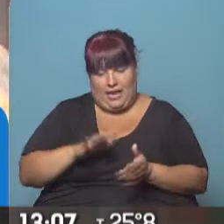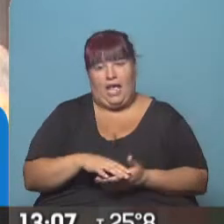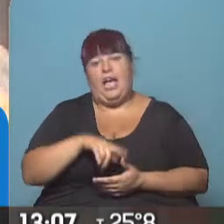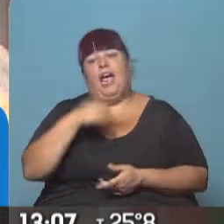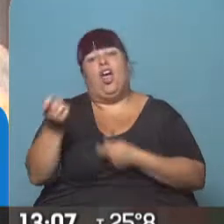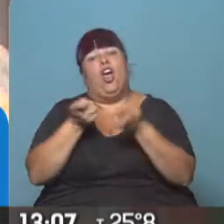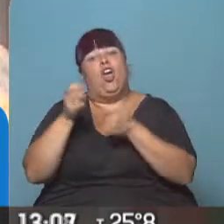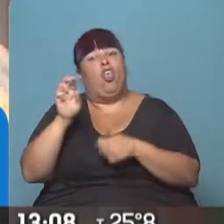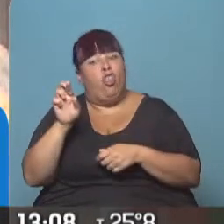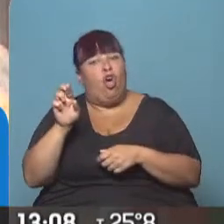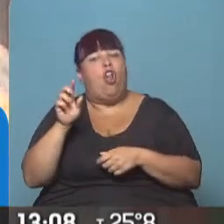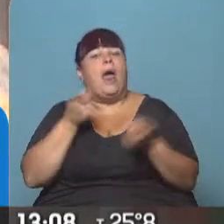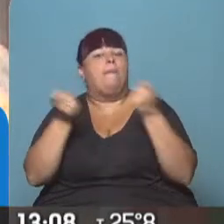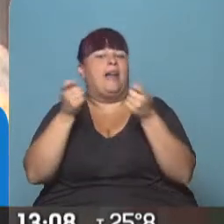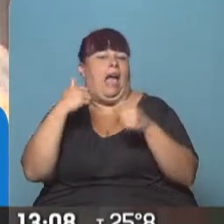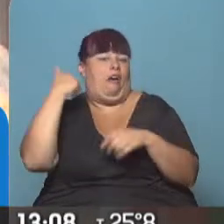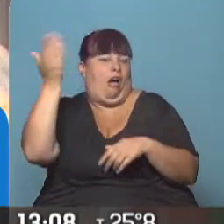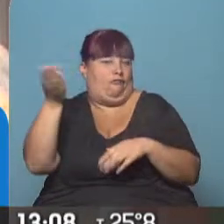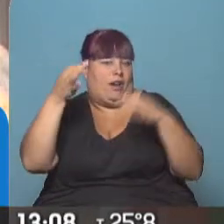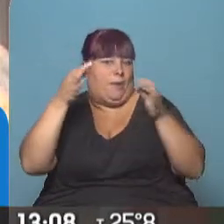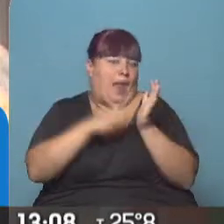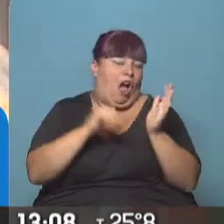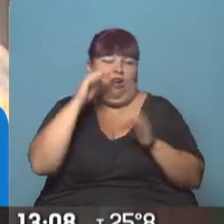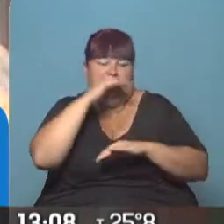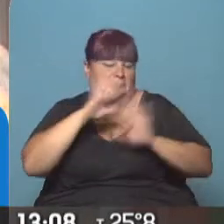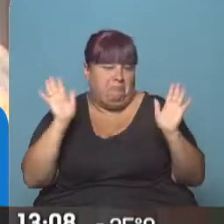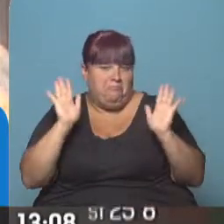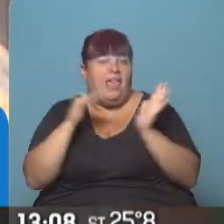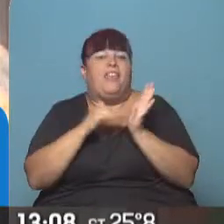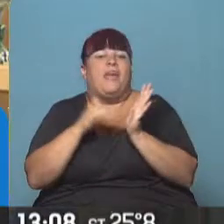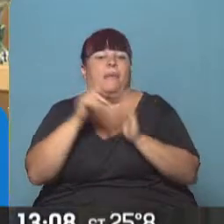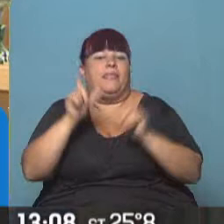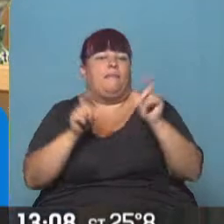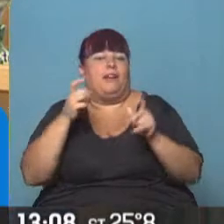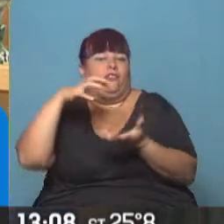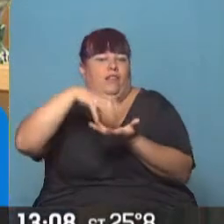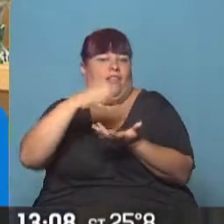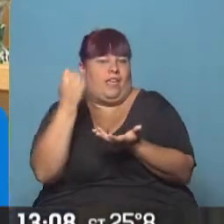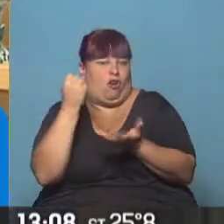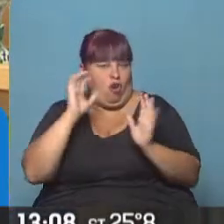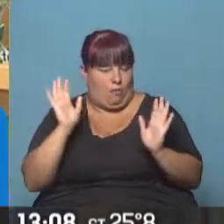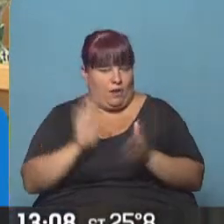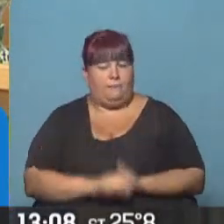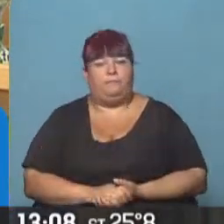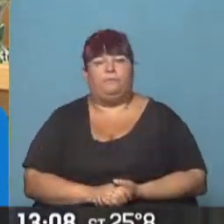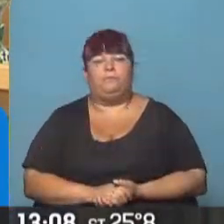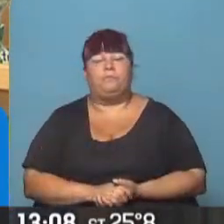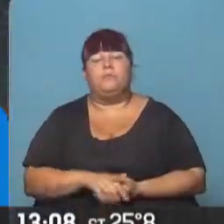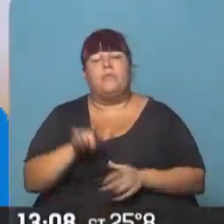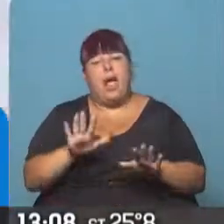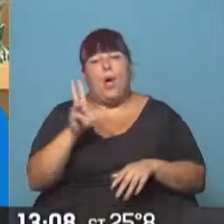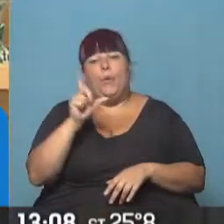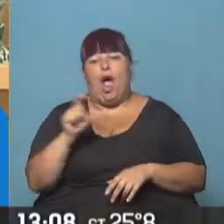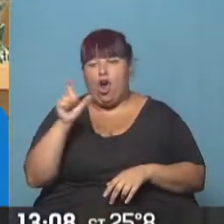Las operaciones de cambio se hacen en el mercado formal o informal, de acuerdo al agente económico que sea. De este modo, el